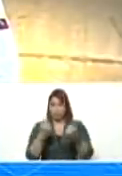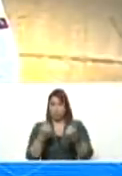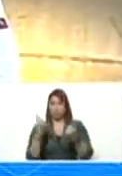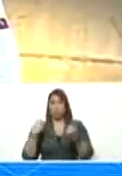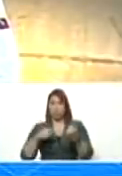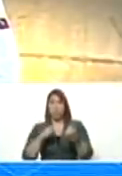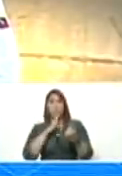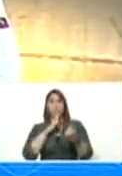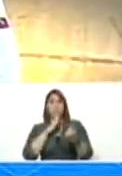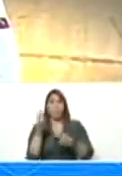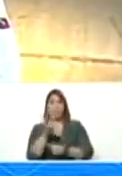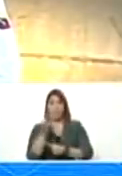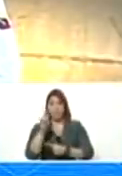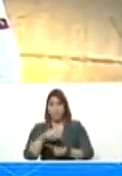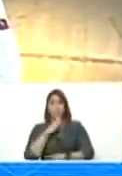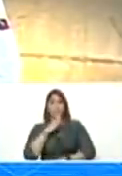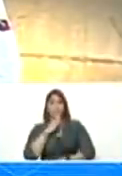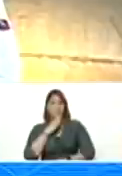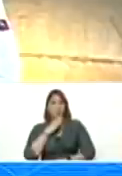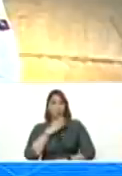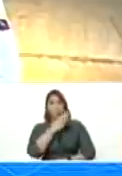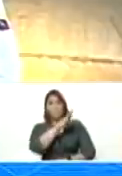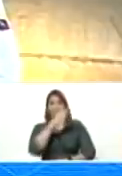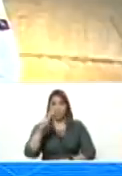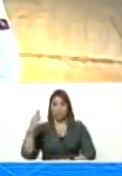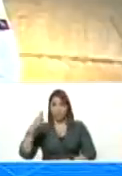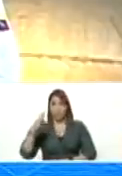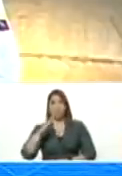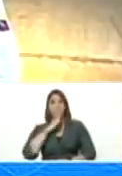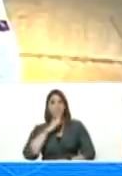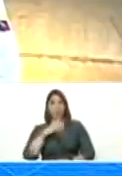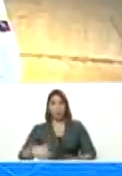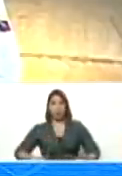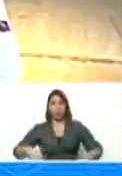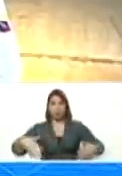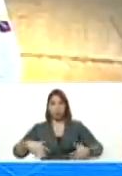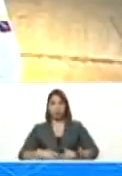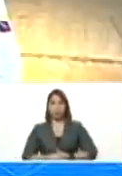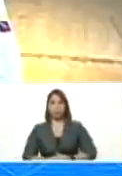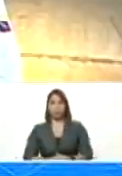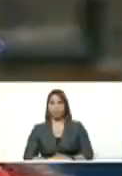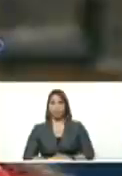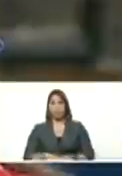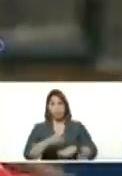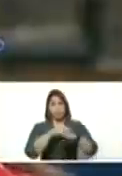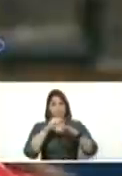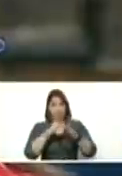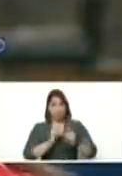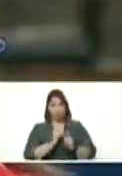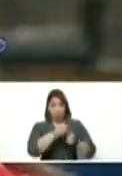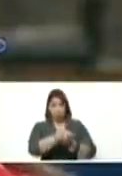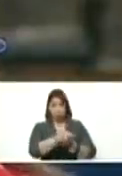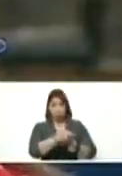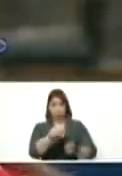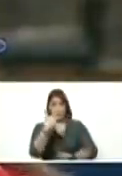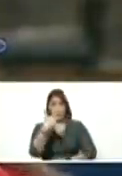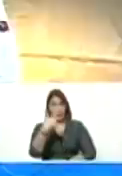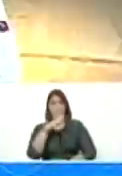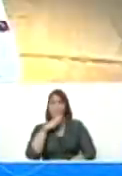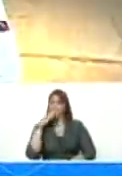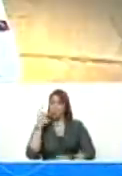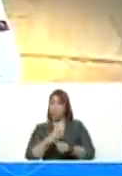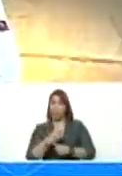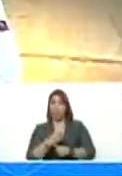Banco de Venezuela, el Banco Bicentenario, el Banco del Tesoro. Ministro, esos tres bancos tienen que